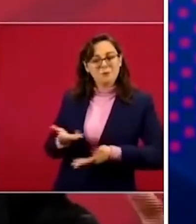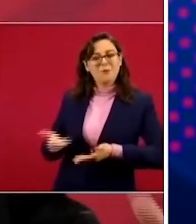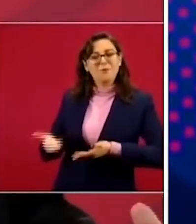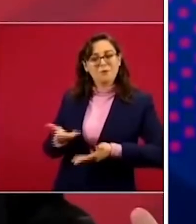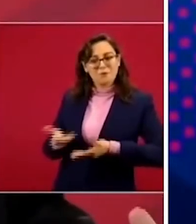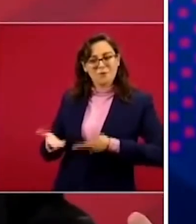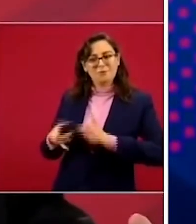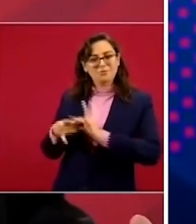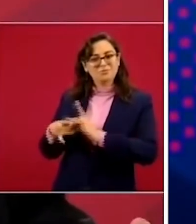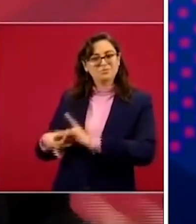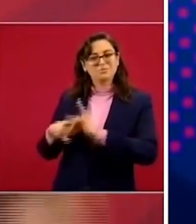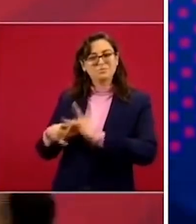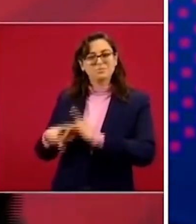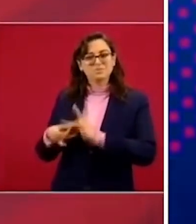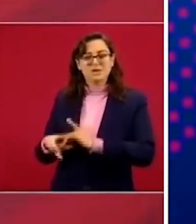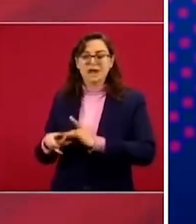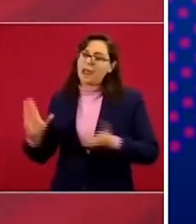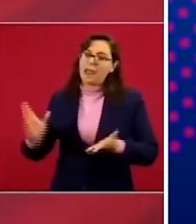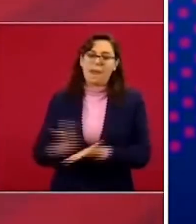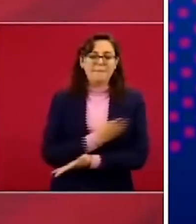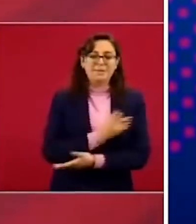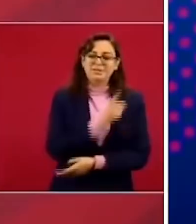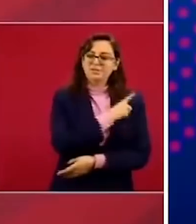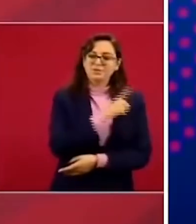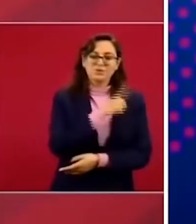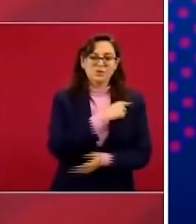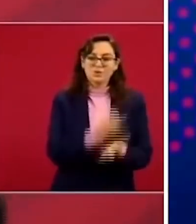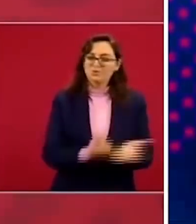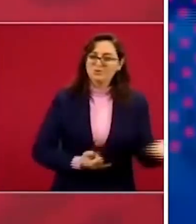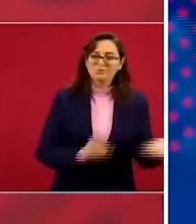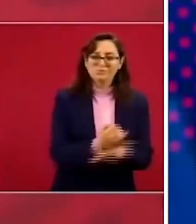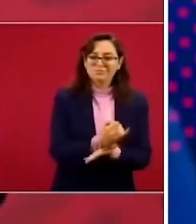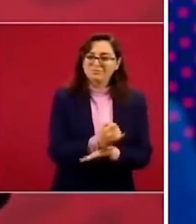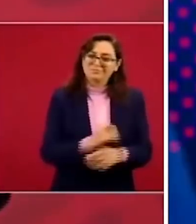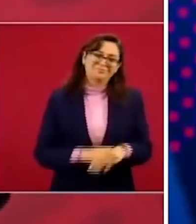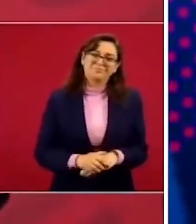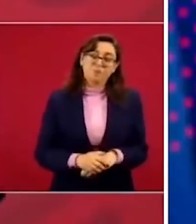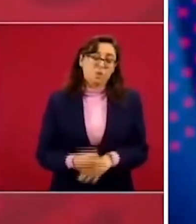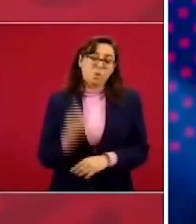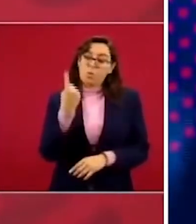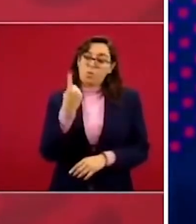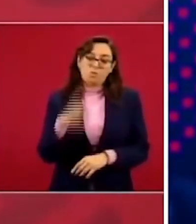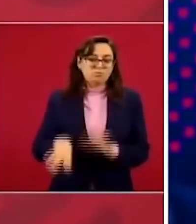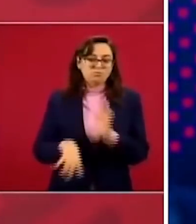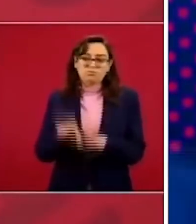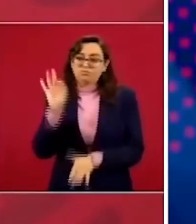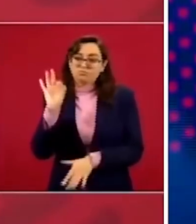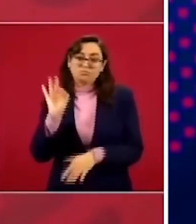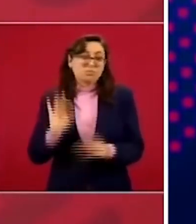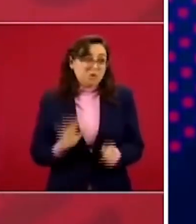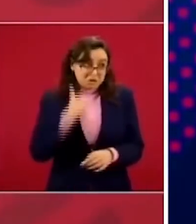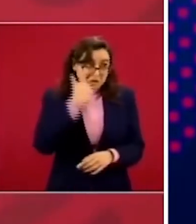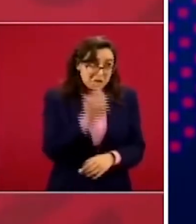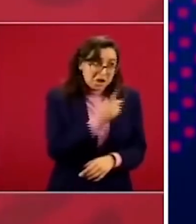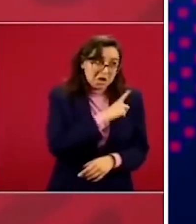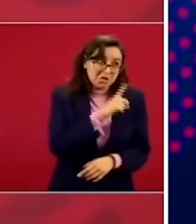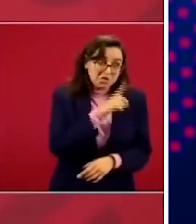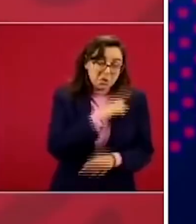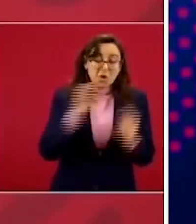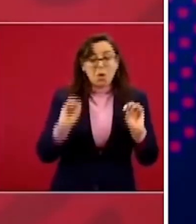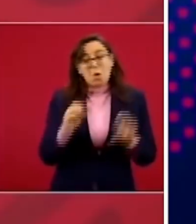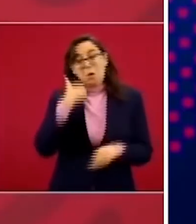cercana con todas las instituciones de México y al mismo tiempo hacer esto. Hay que escoger lo que ustedes decidan. En términos de